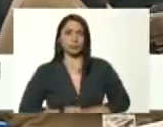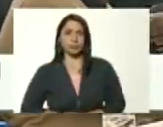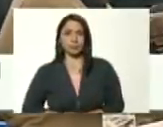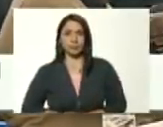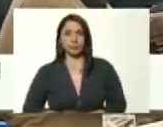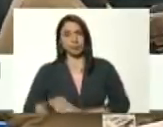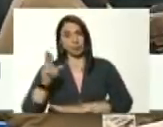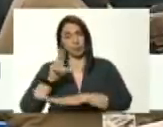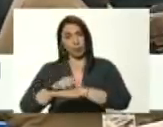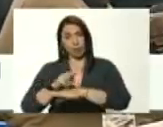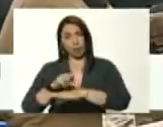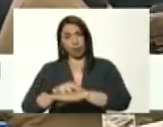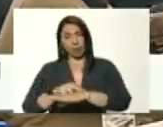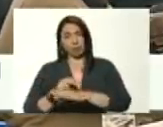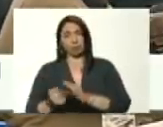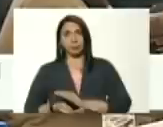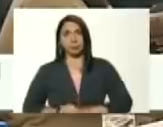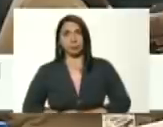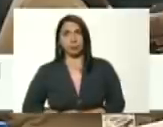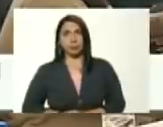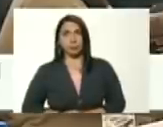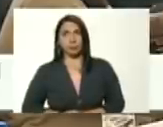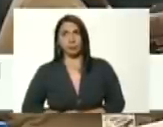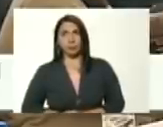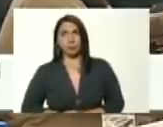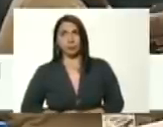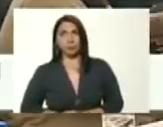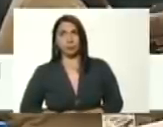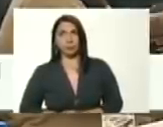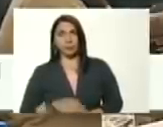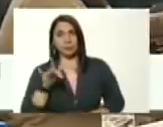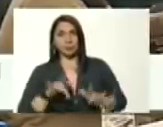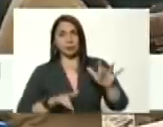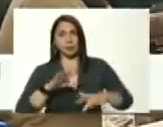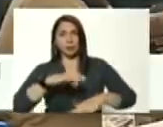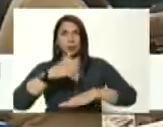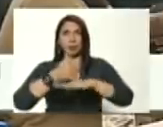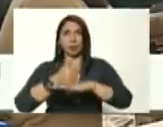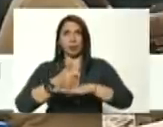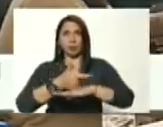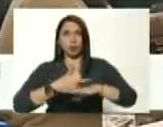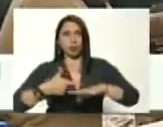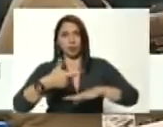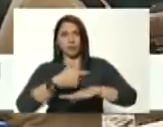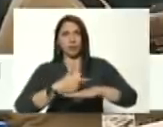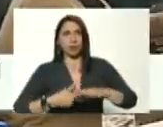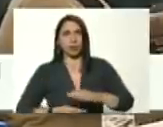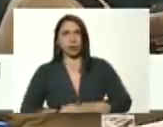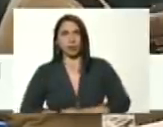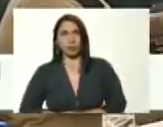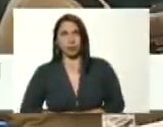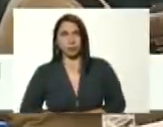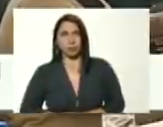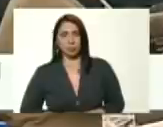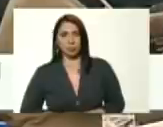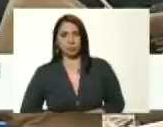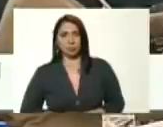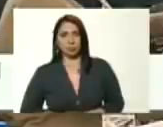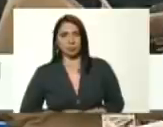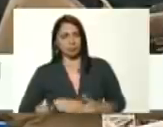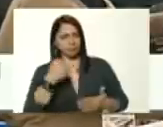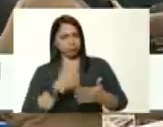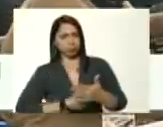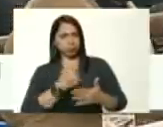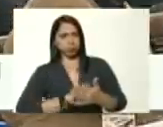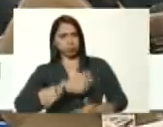doctor jesús parís flamante secretario general de gobiernos y activos hombre proactivos en la batalla